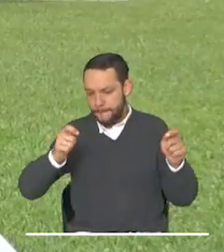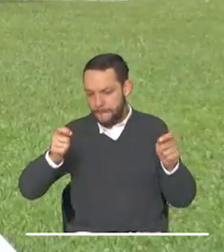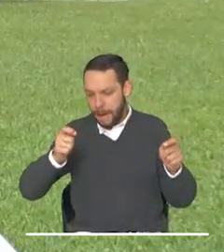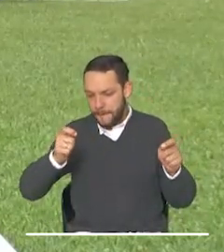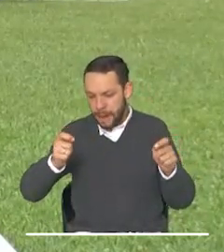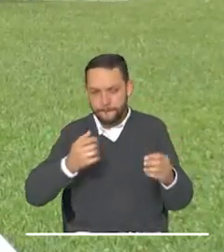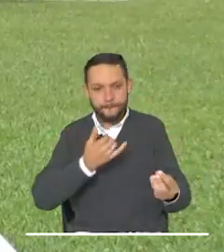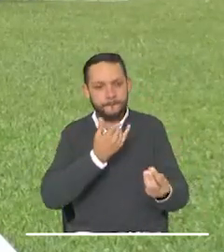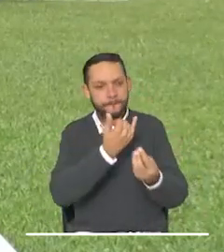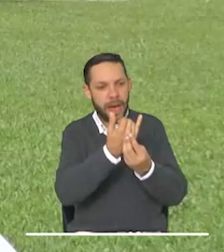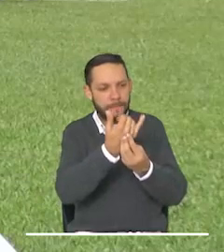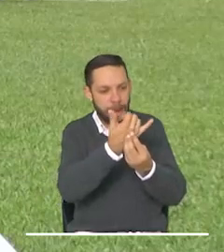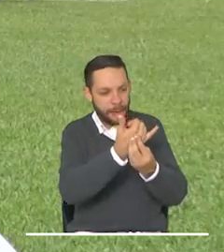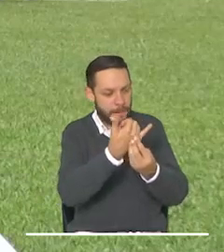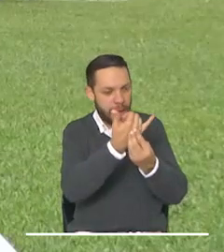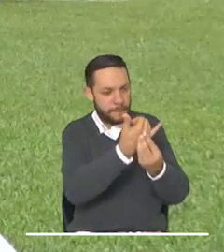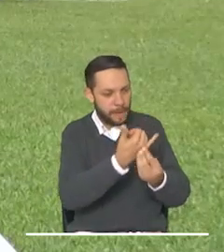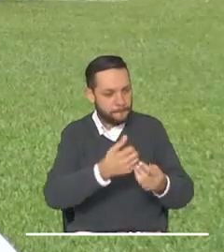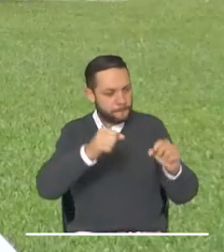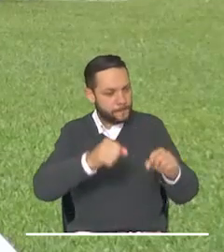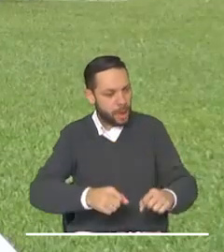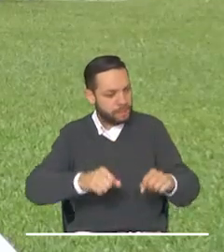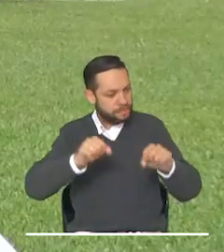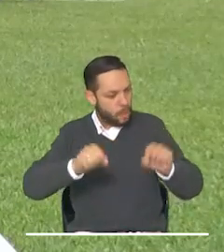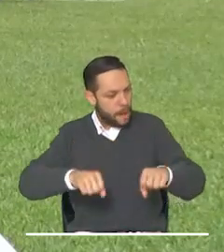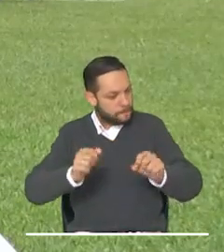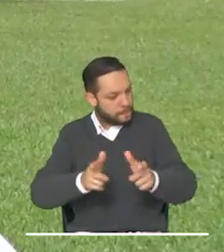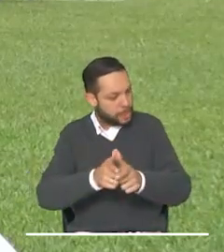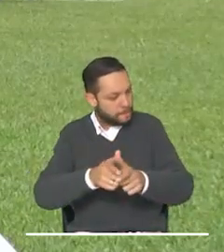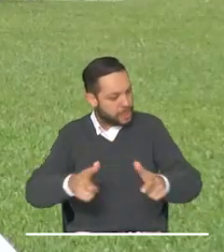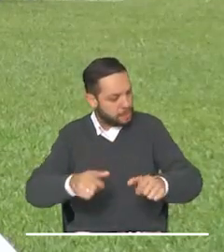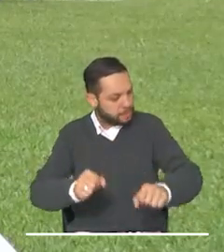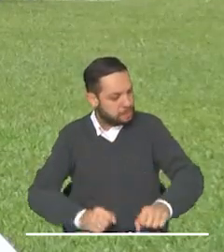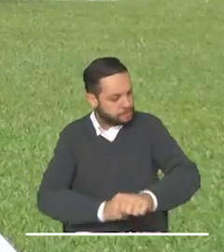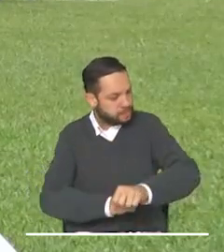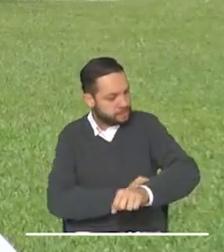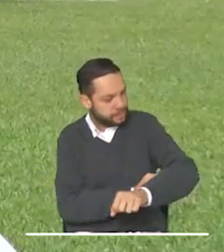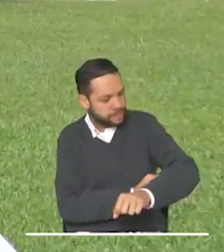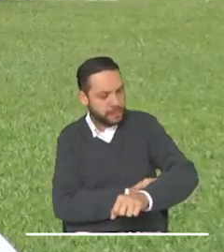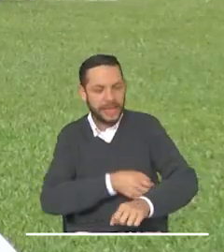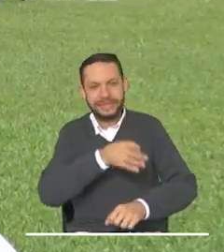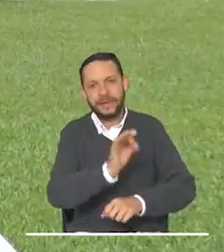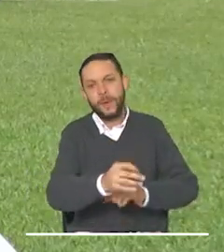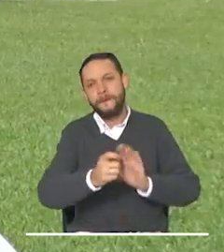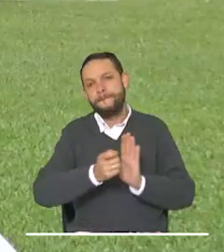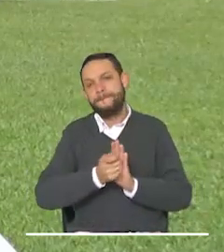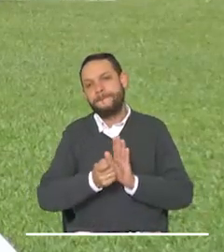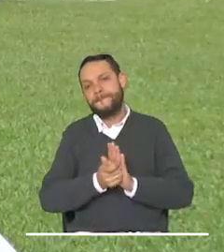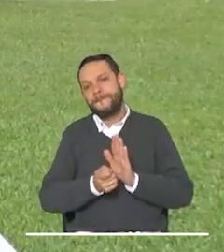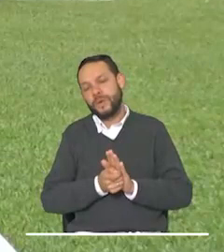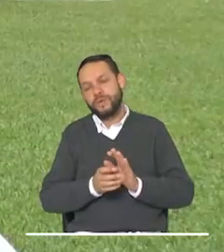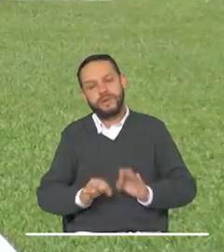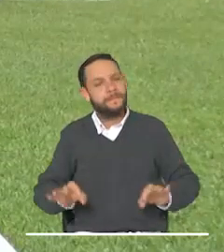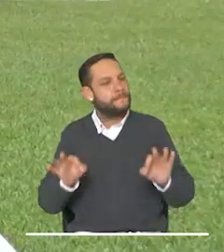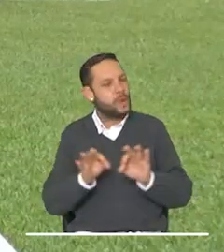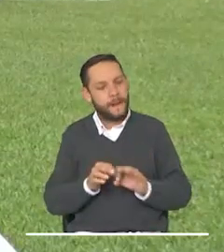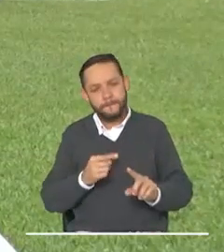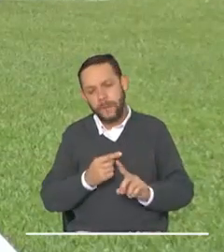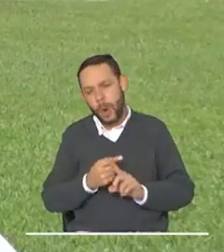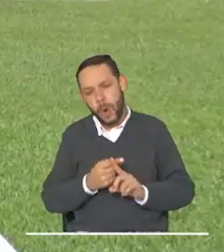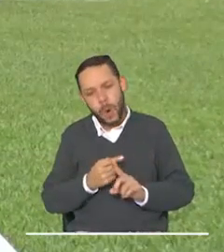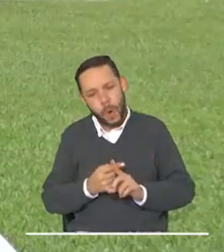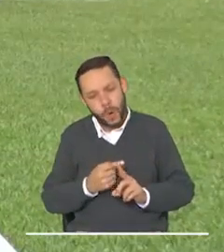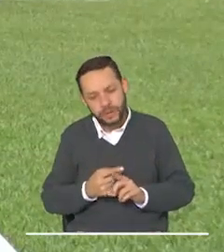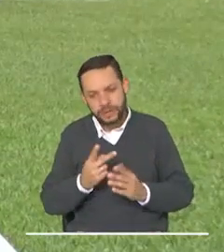y que y que nos permitan crecer y trascender como sujetos es uno de los Pilares fundamentales de este proyecto